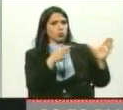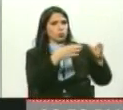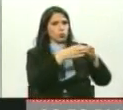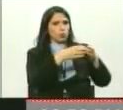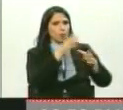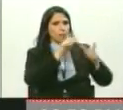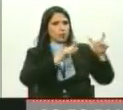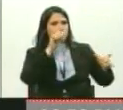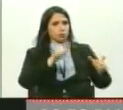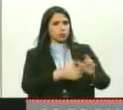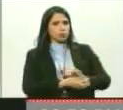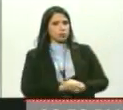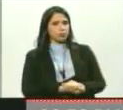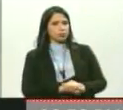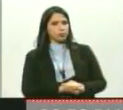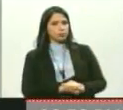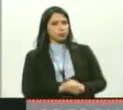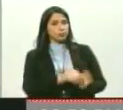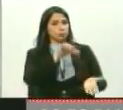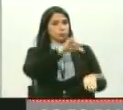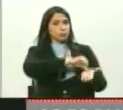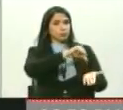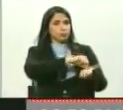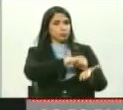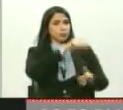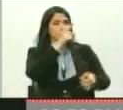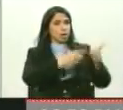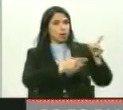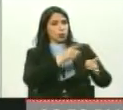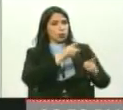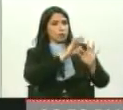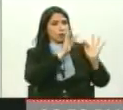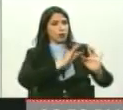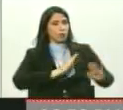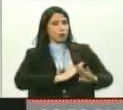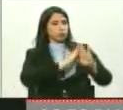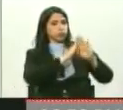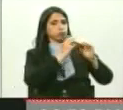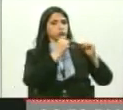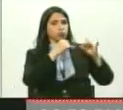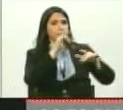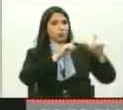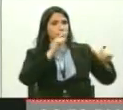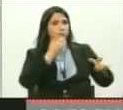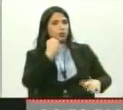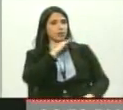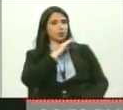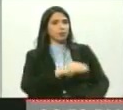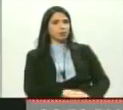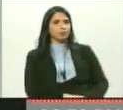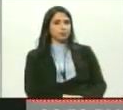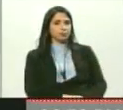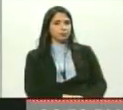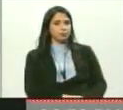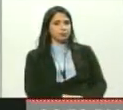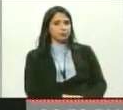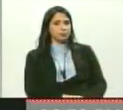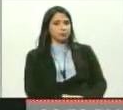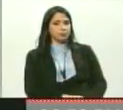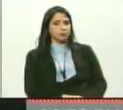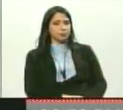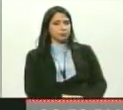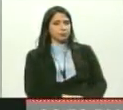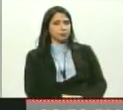personas, focalizado y de alguna manera controlado el número de personas enfermas. Es